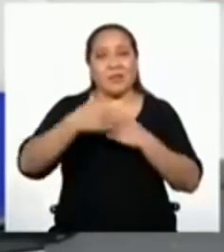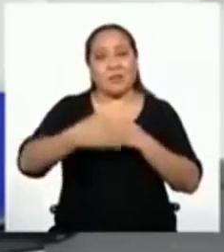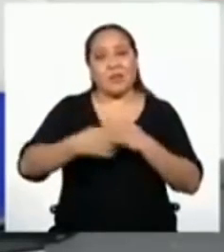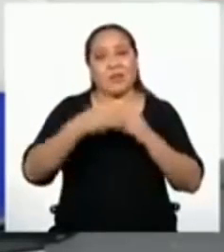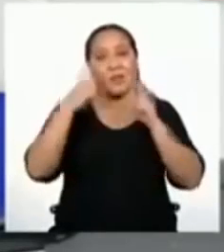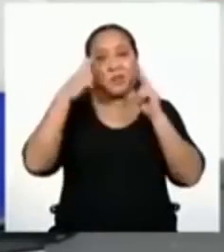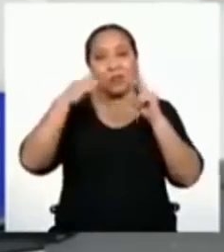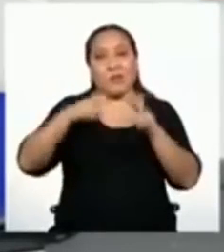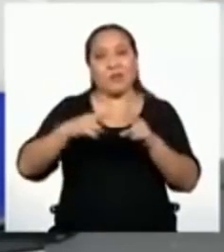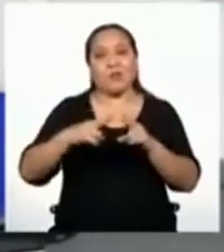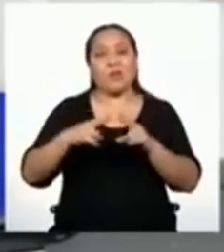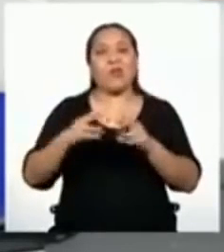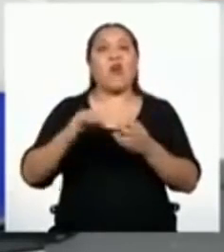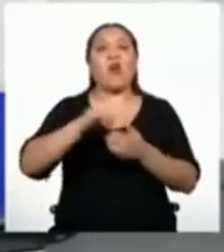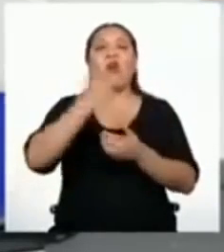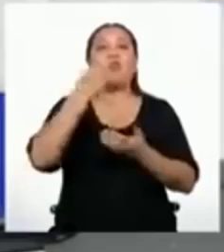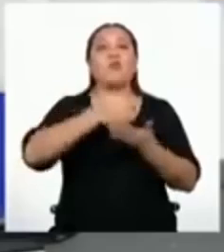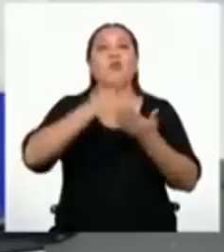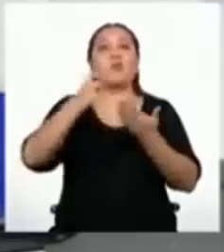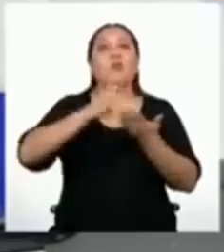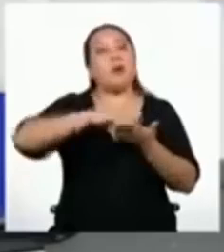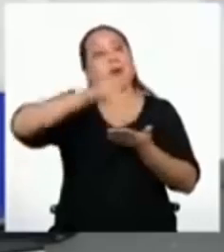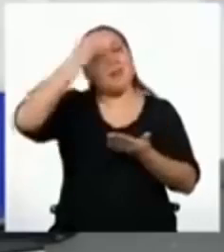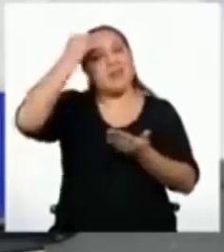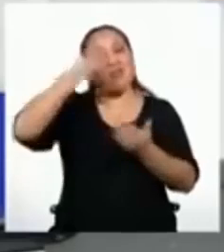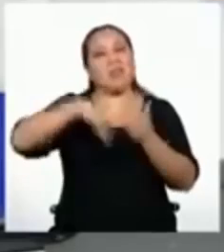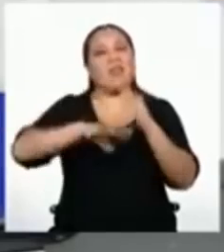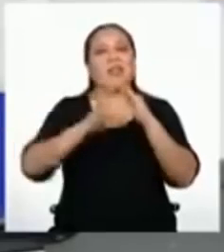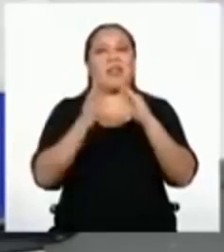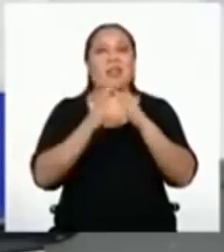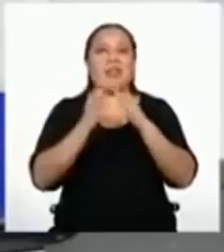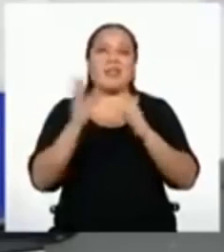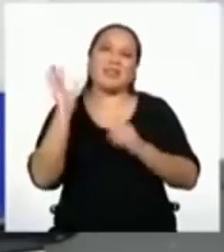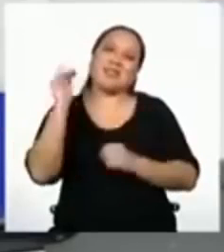vemos en otro episodio de Aprendo en Casa.